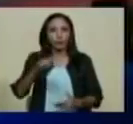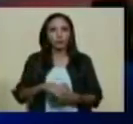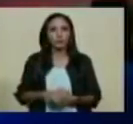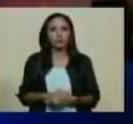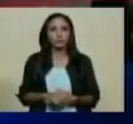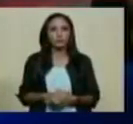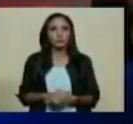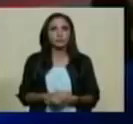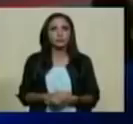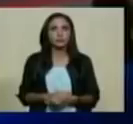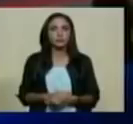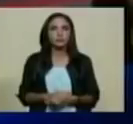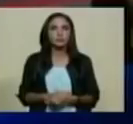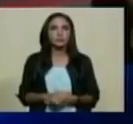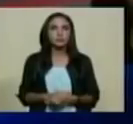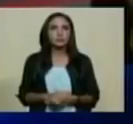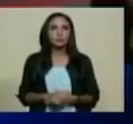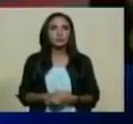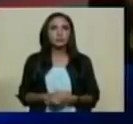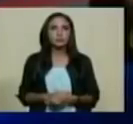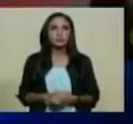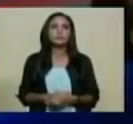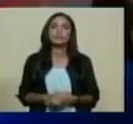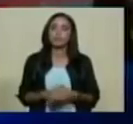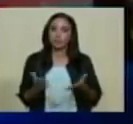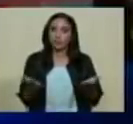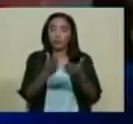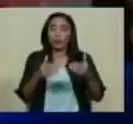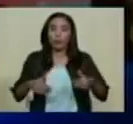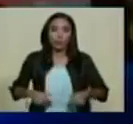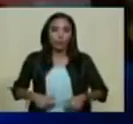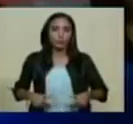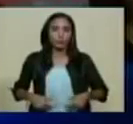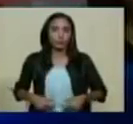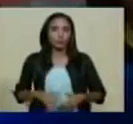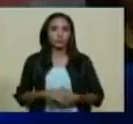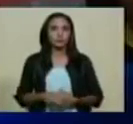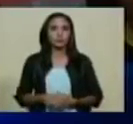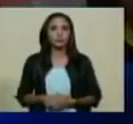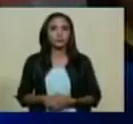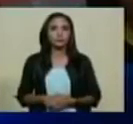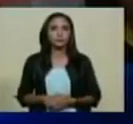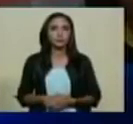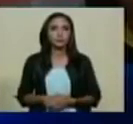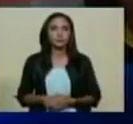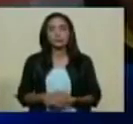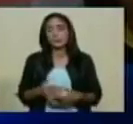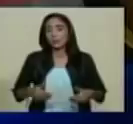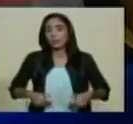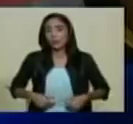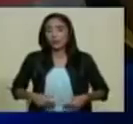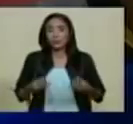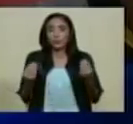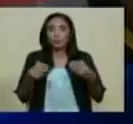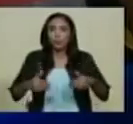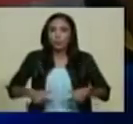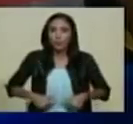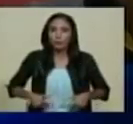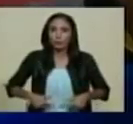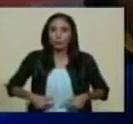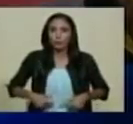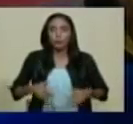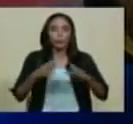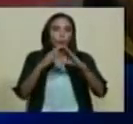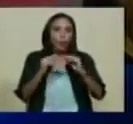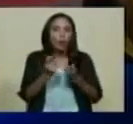Rodríguez, y decía que hay que hacer un gran esfuerzo, inmenso esfuerzo, por